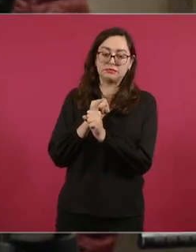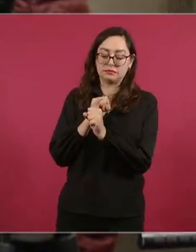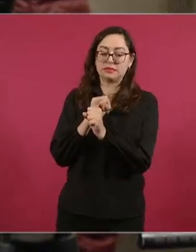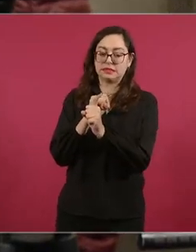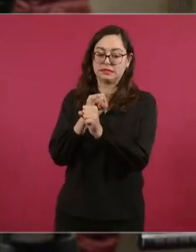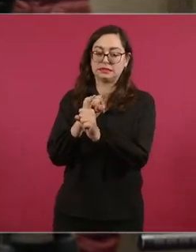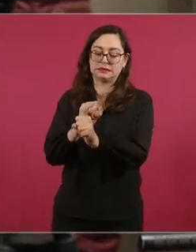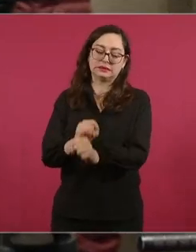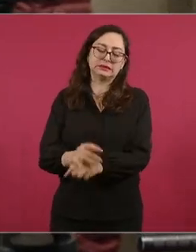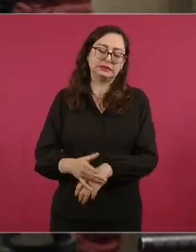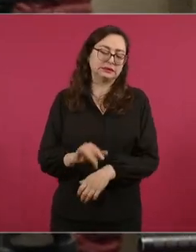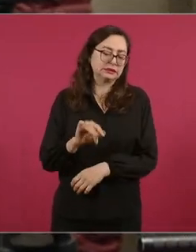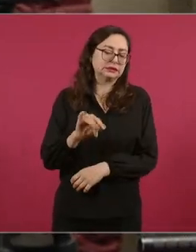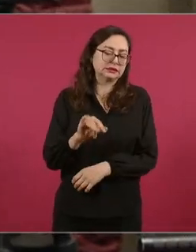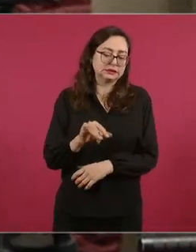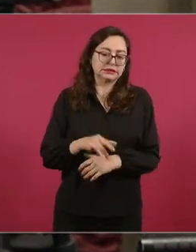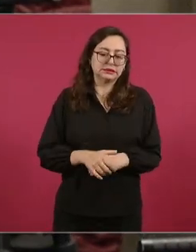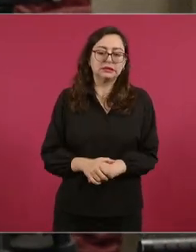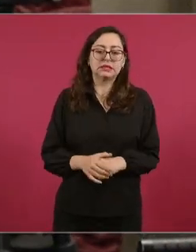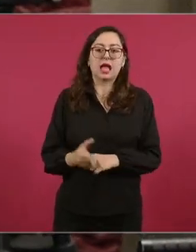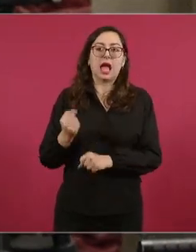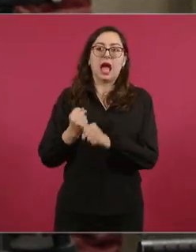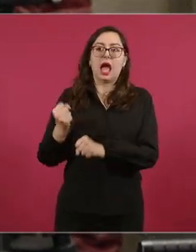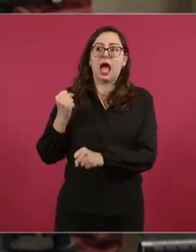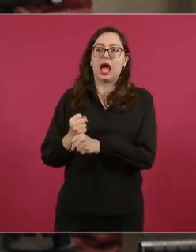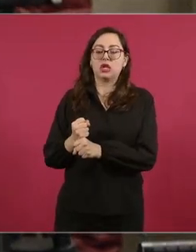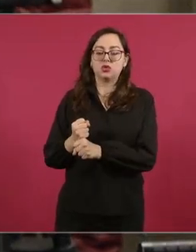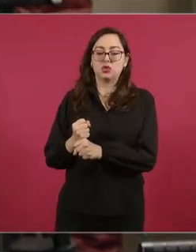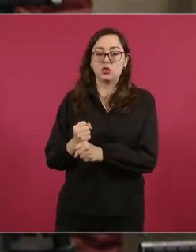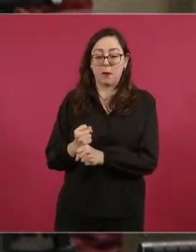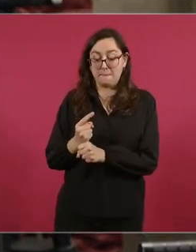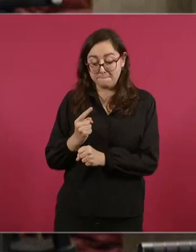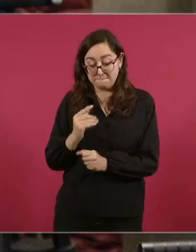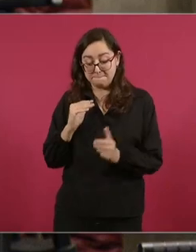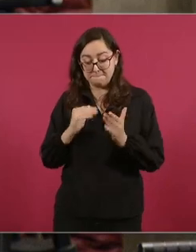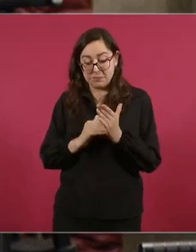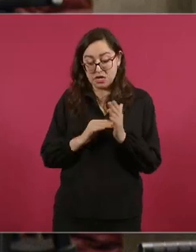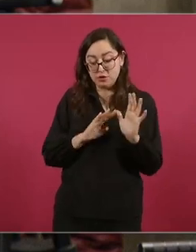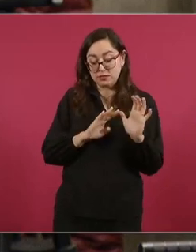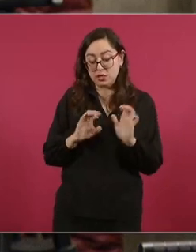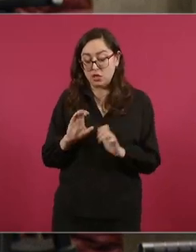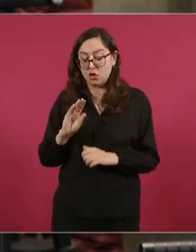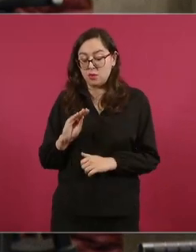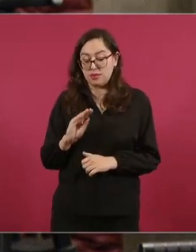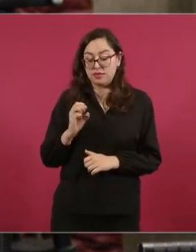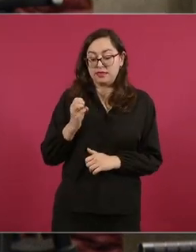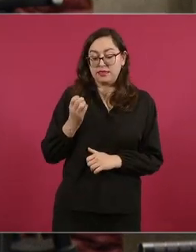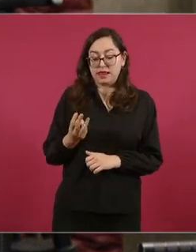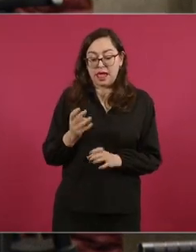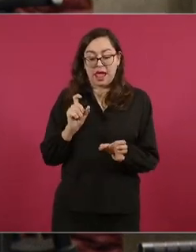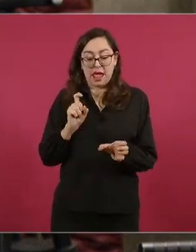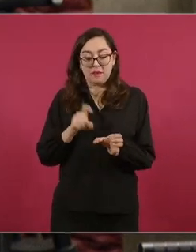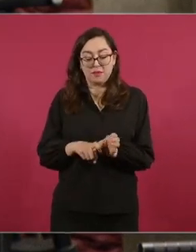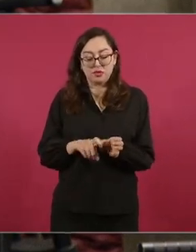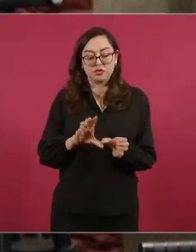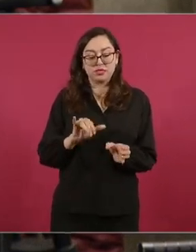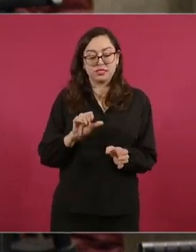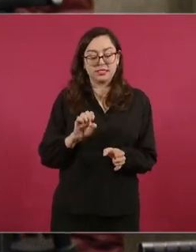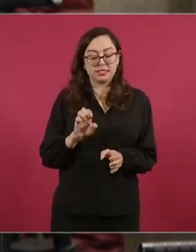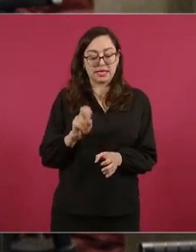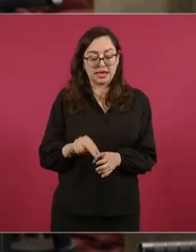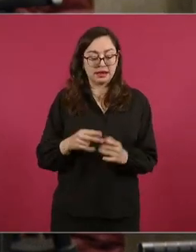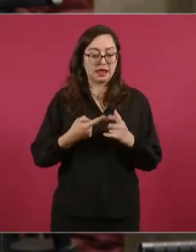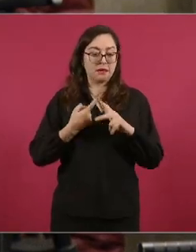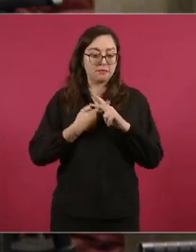de Auge y Caída del Superpolicía, que desde 2000, desde el 93 fue parte del CISEN, muy joven entró y bueno, ahí fue